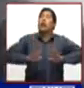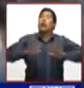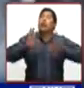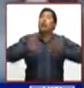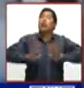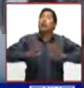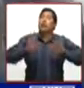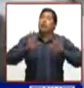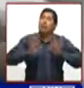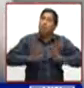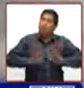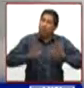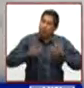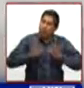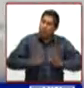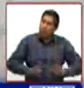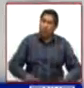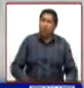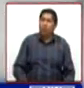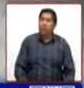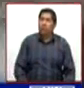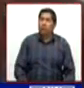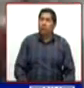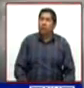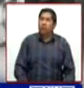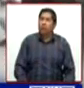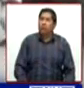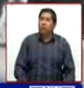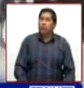tranquilo. Tranquilo, tranquilo,